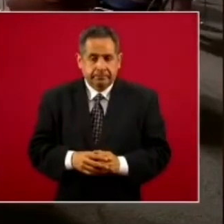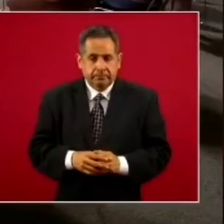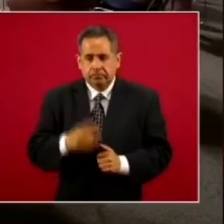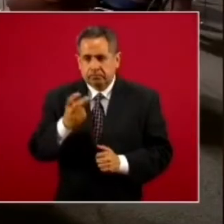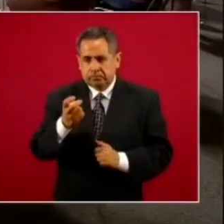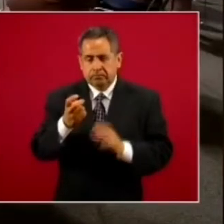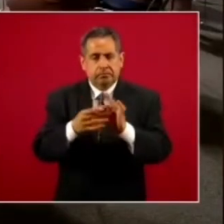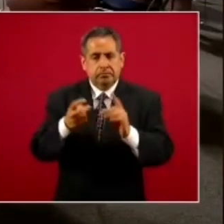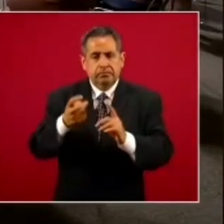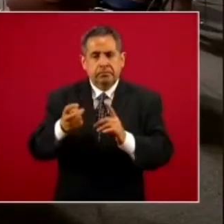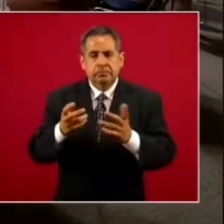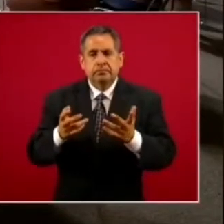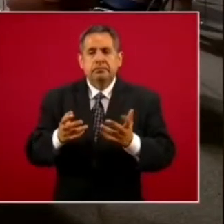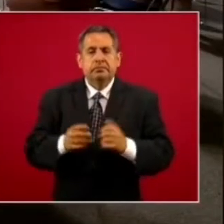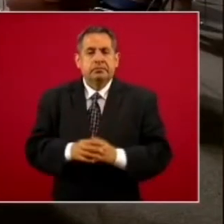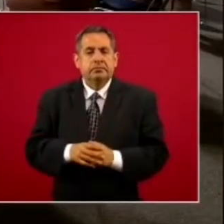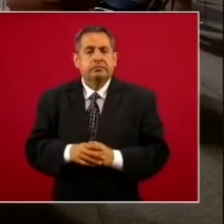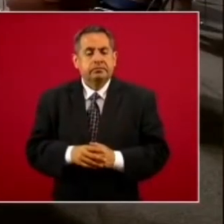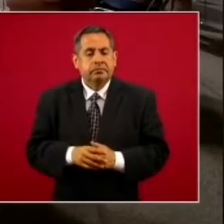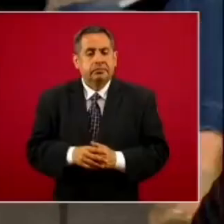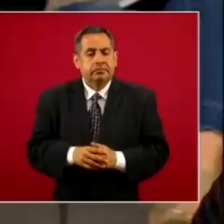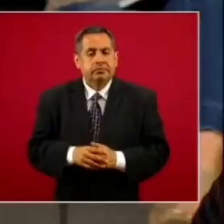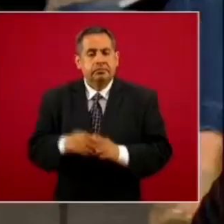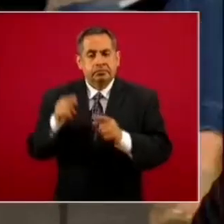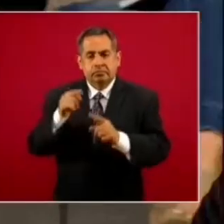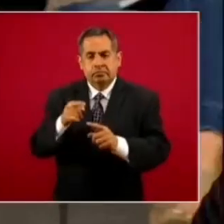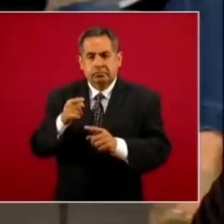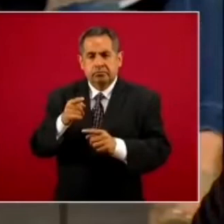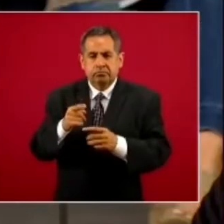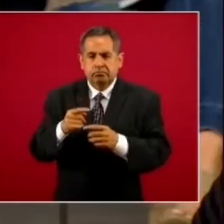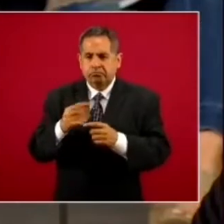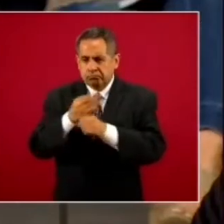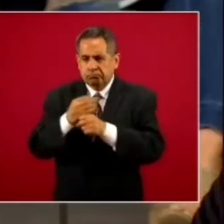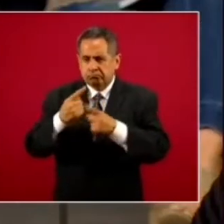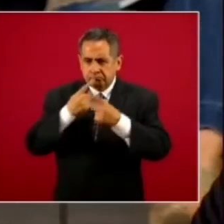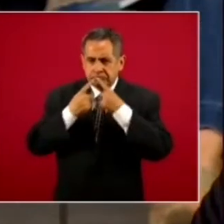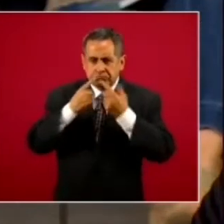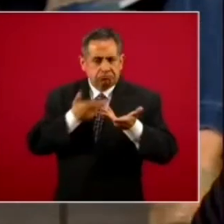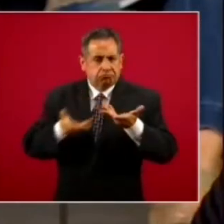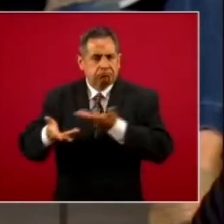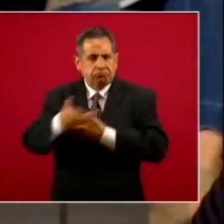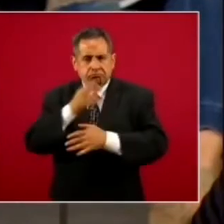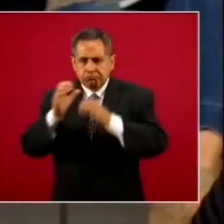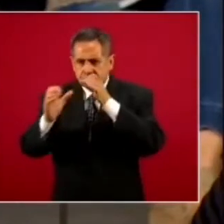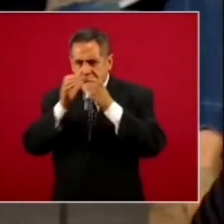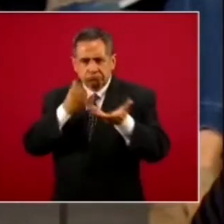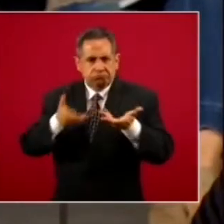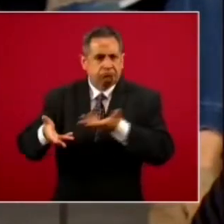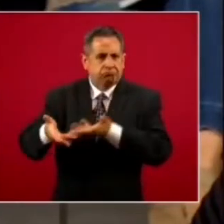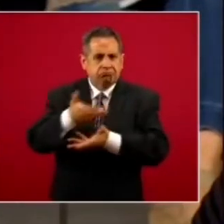y esto es un diálogo circular